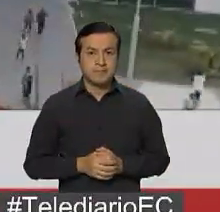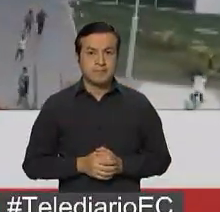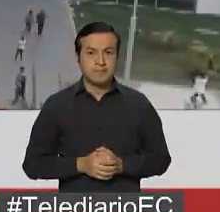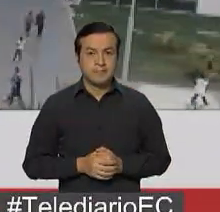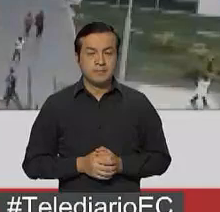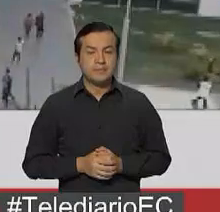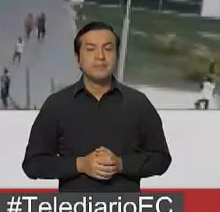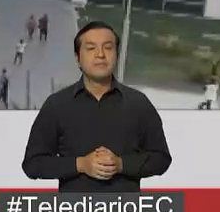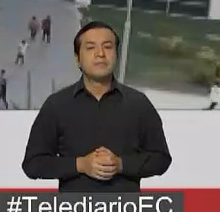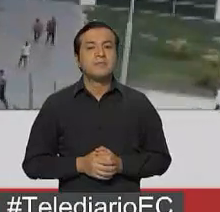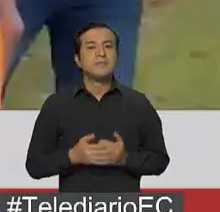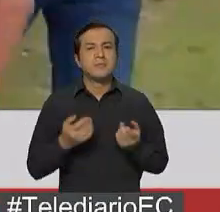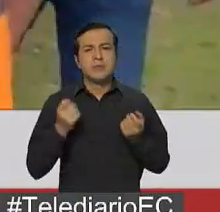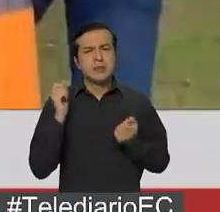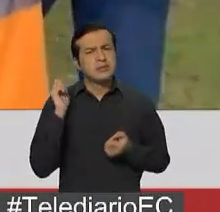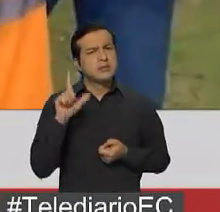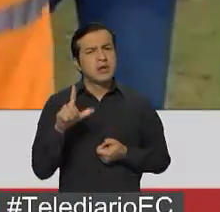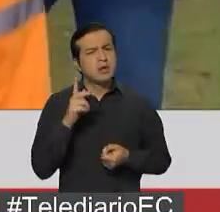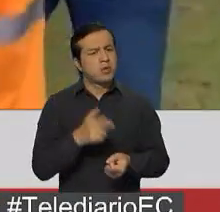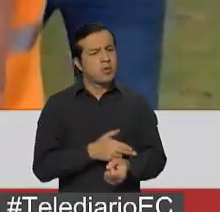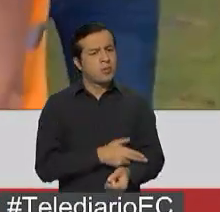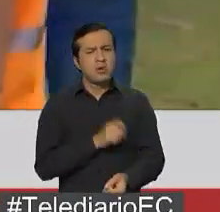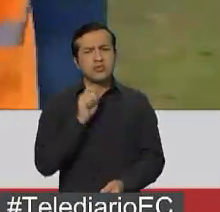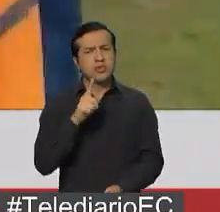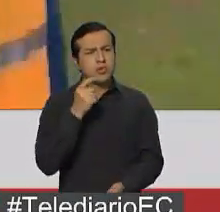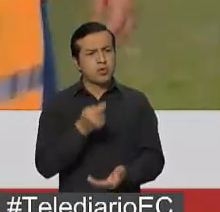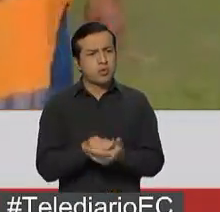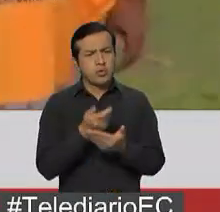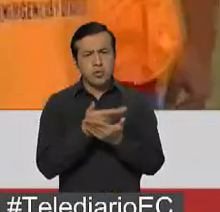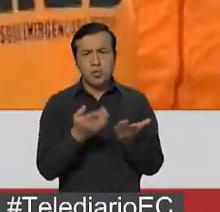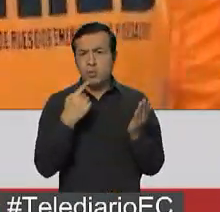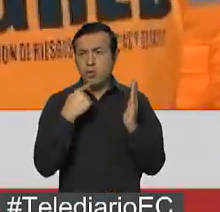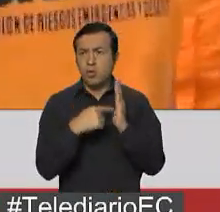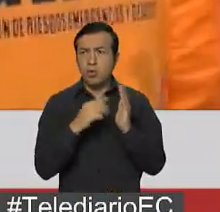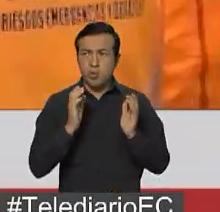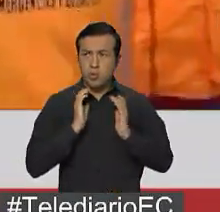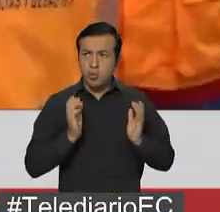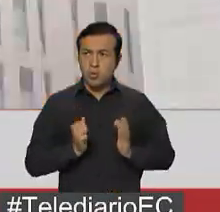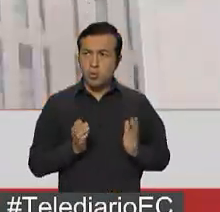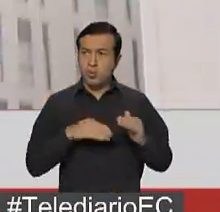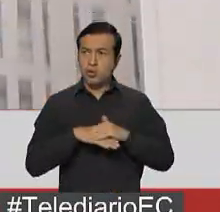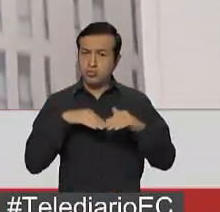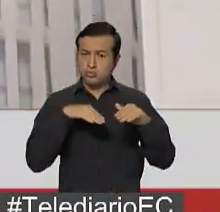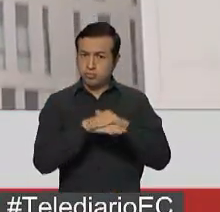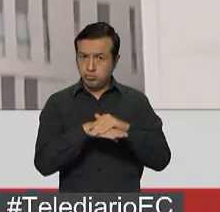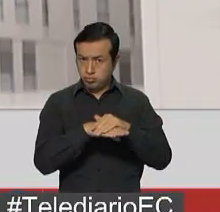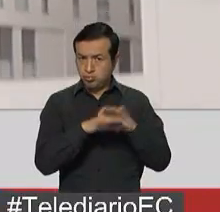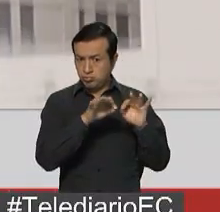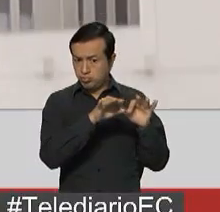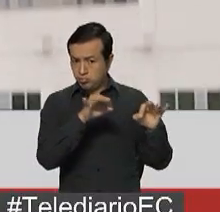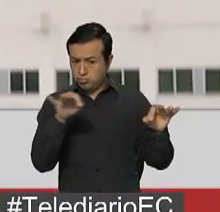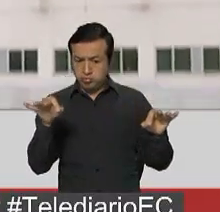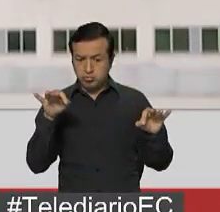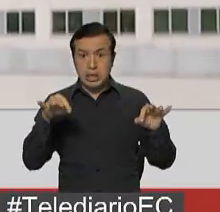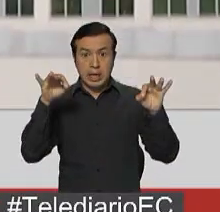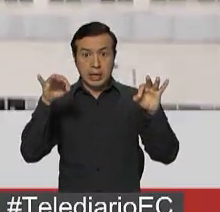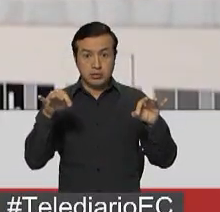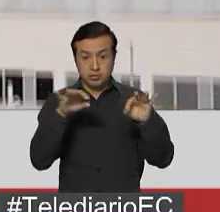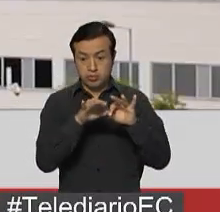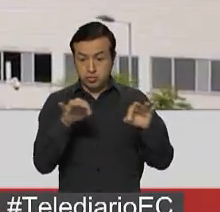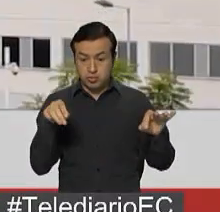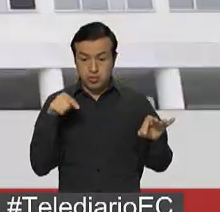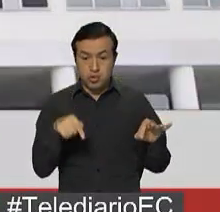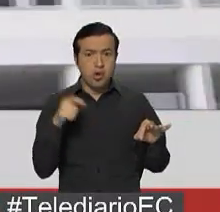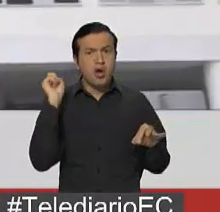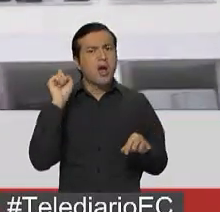por un aparente sobreprecio en la compra de insumos médicos como las bolsas para embalaje de cadáveres en el hospital general del ies en los 6 bosh al norte de